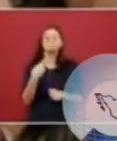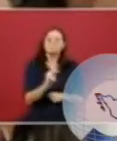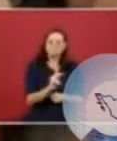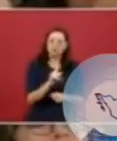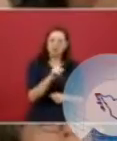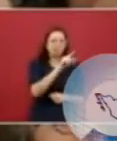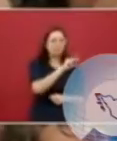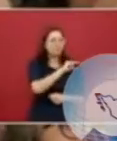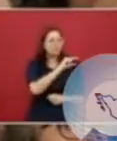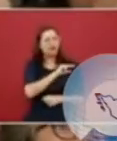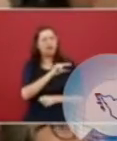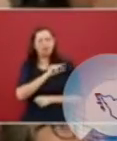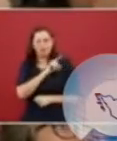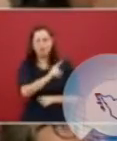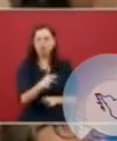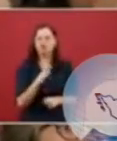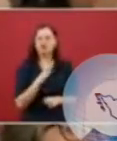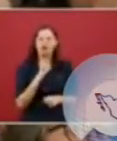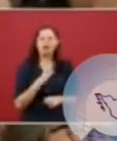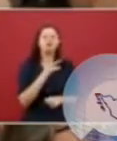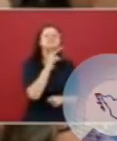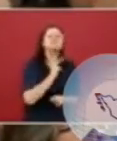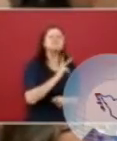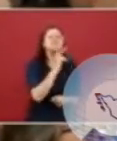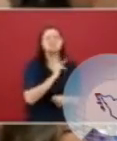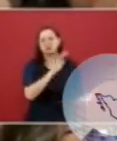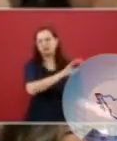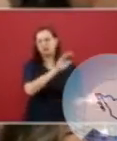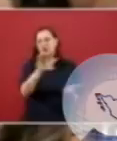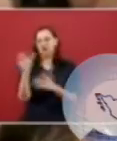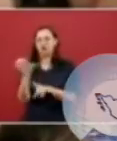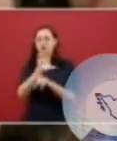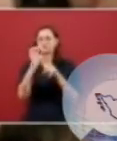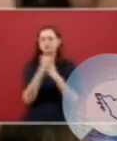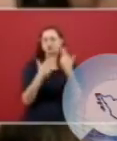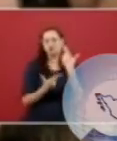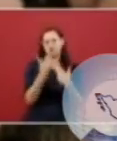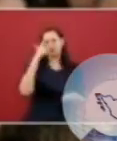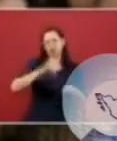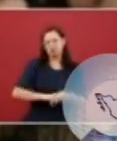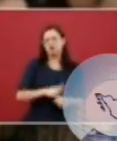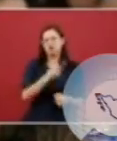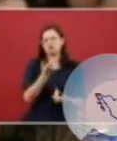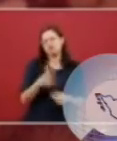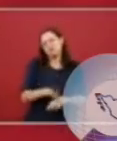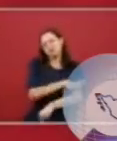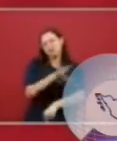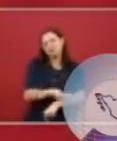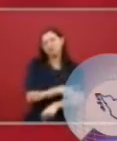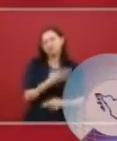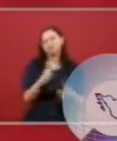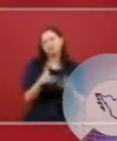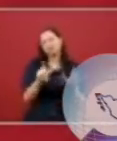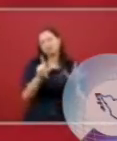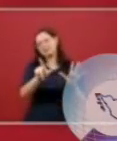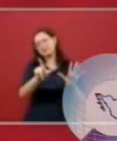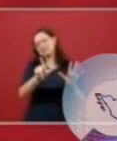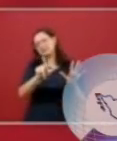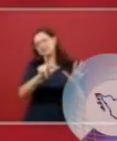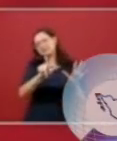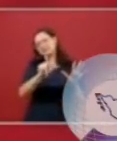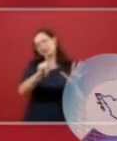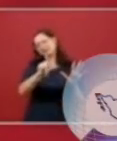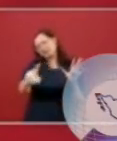por privados. Según la Comisión Nacional de Hidrocarburos, son 70,000 barriles diarios por día, que